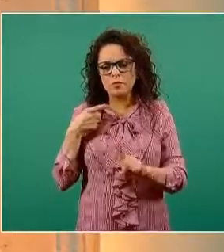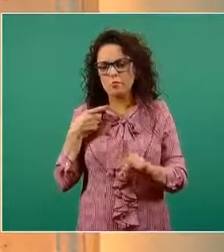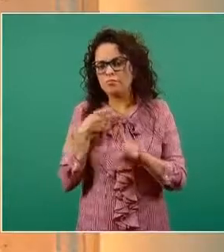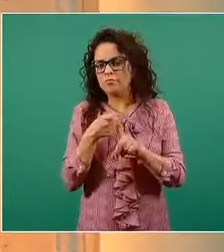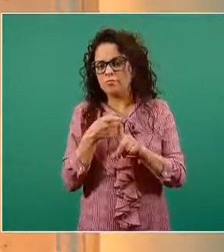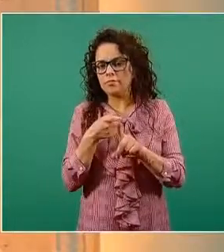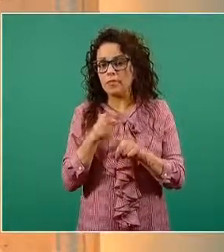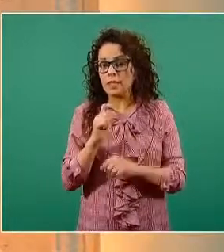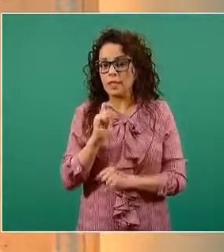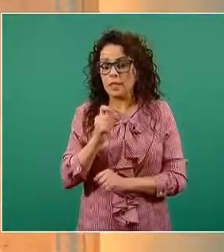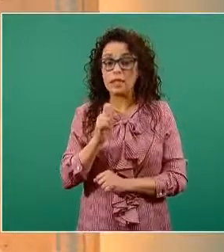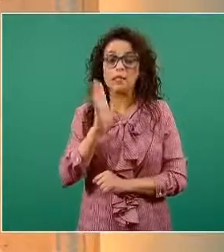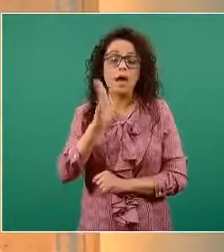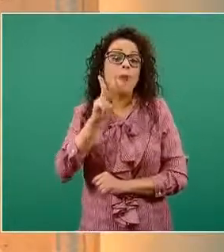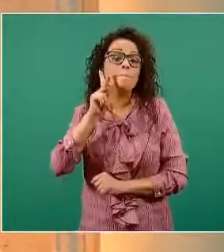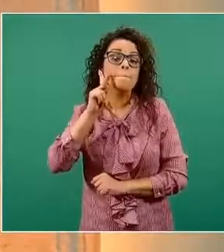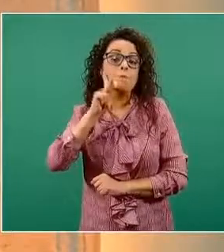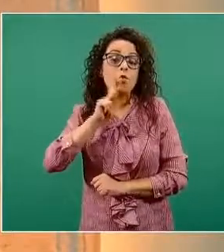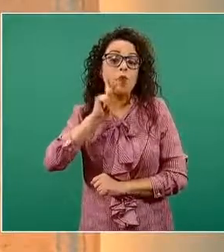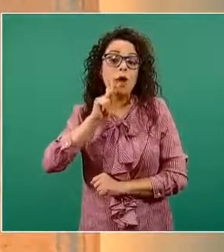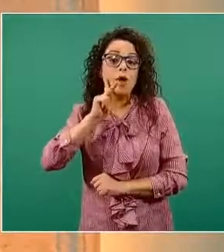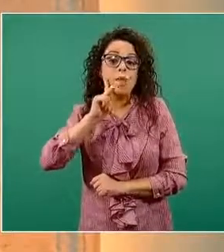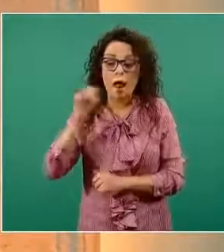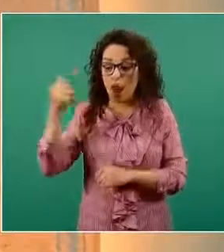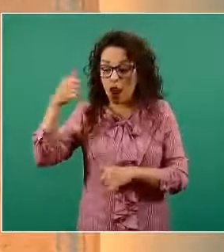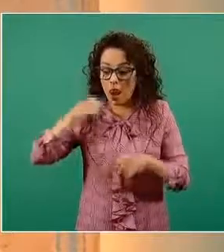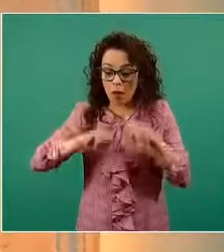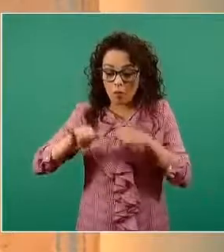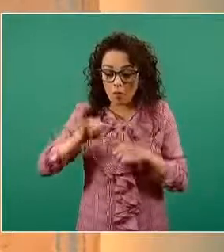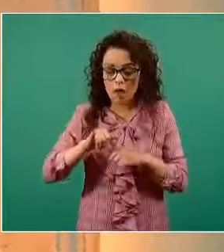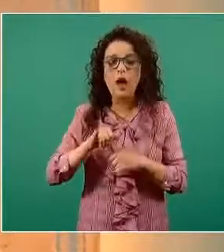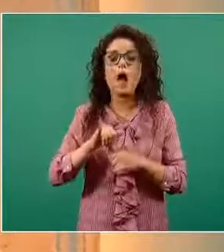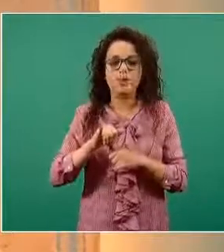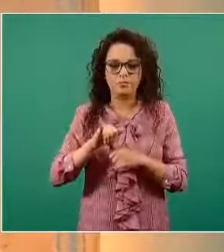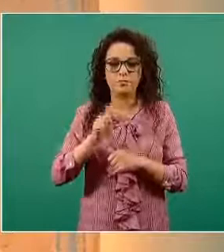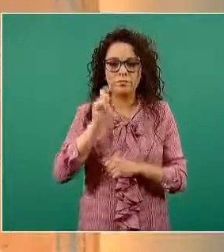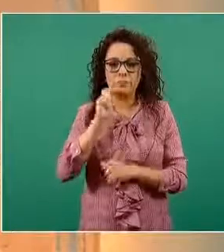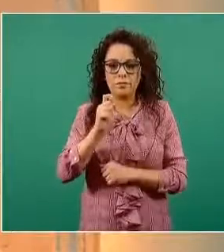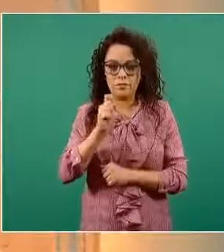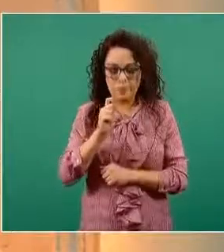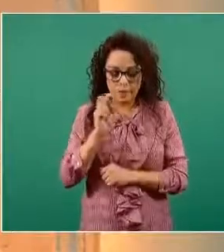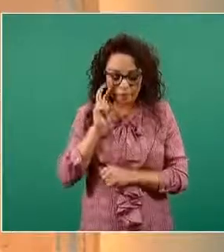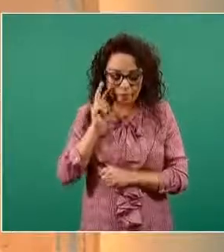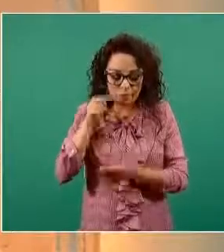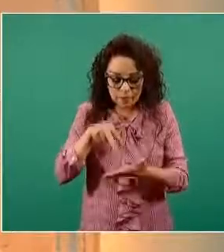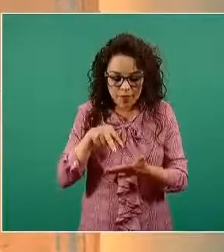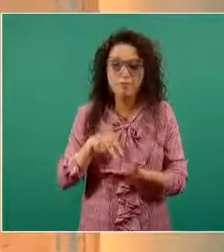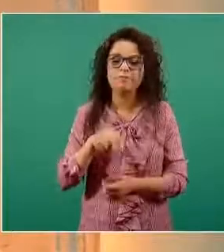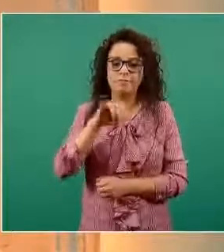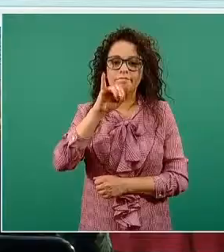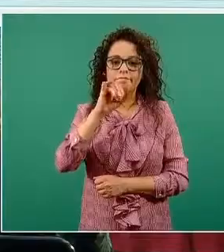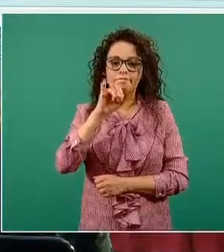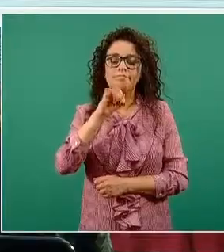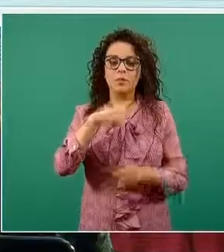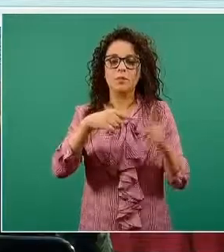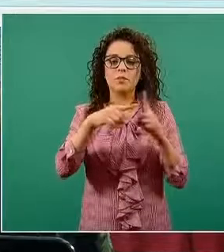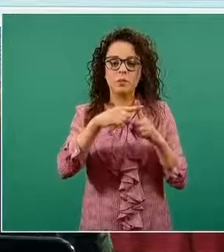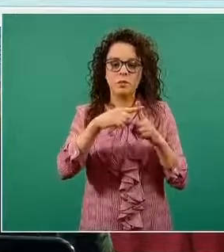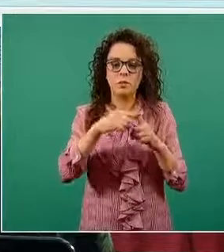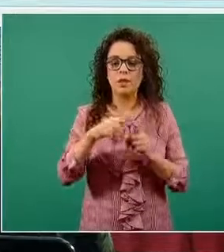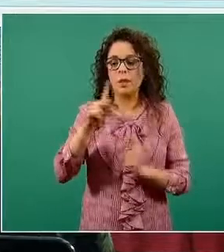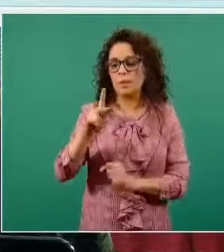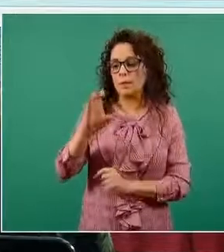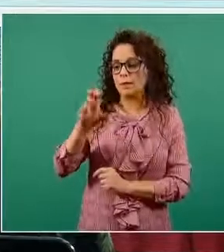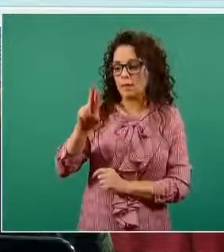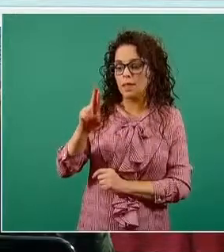un resultado de laboratorio positivo, ya sea por una prueba de PCR o ya sea por una prueba antigénica, que como sabemos a fines